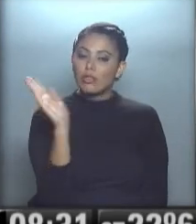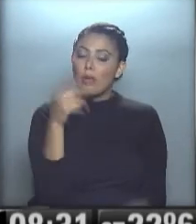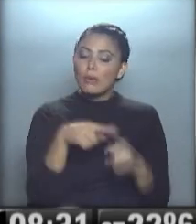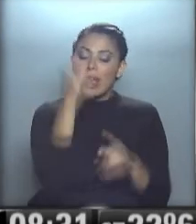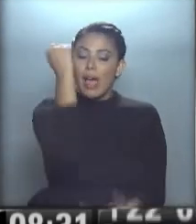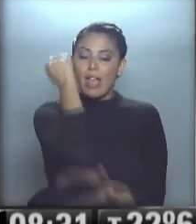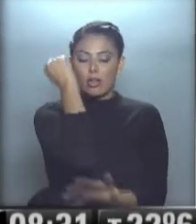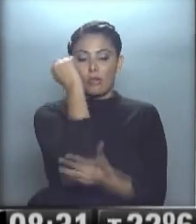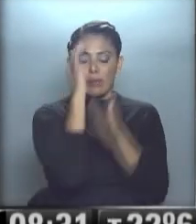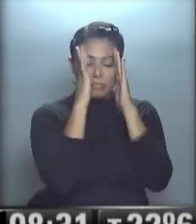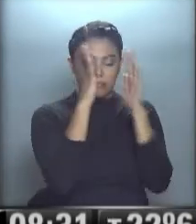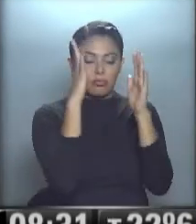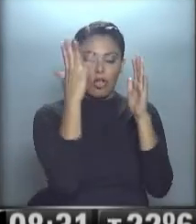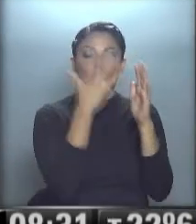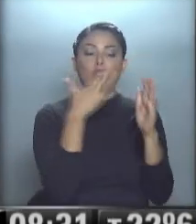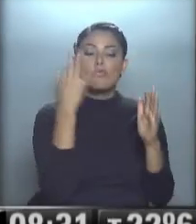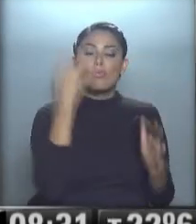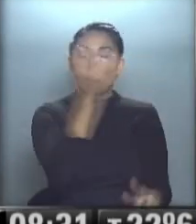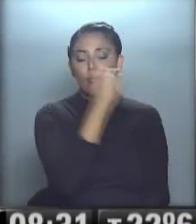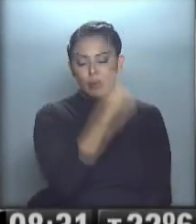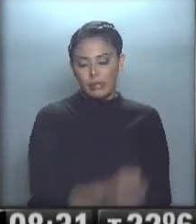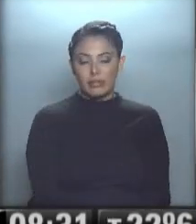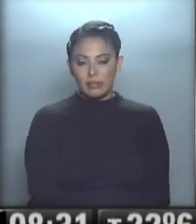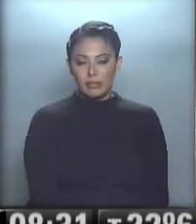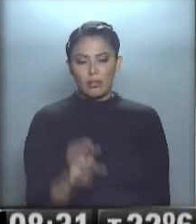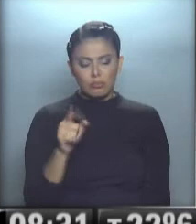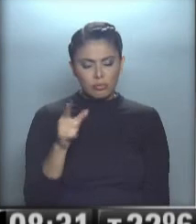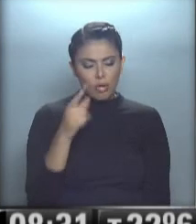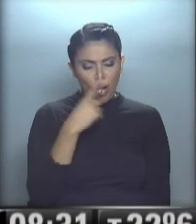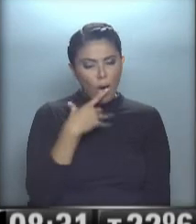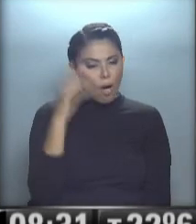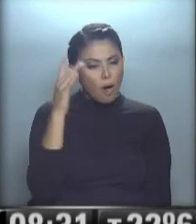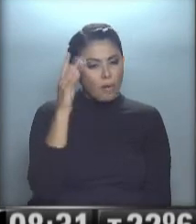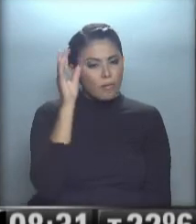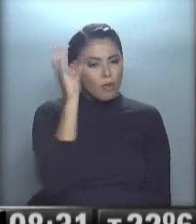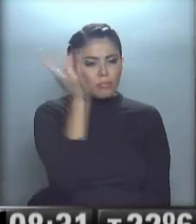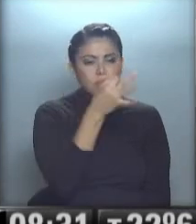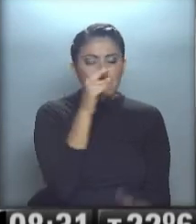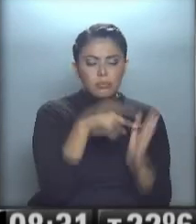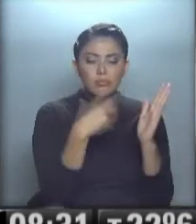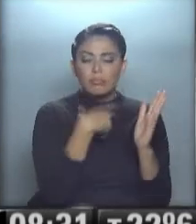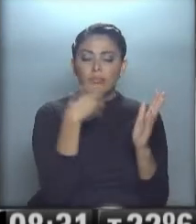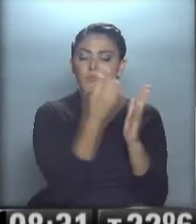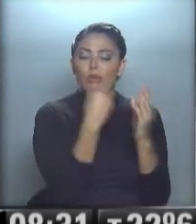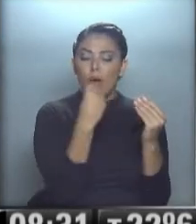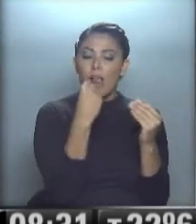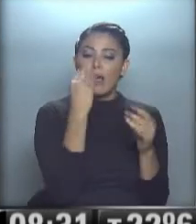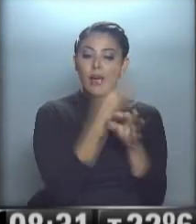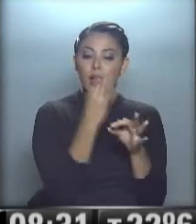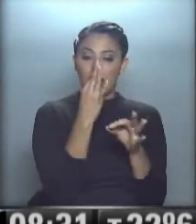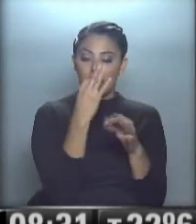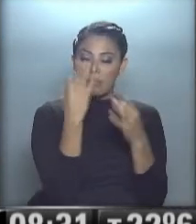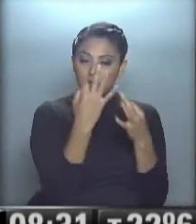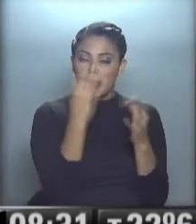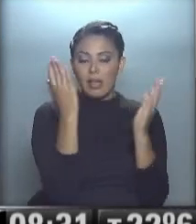económica cumpla objetivos. ¿Cuáles son los objetivos de la política económica del gobierno? Primero, que las economías